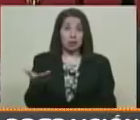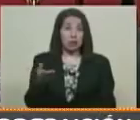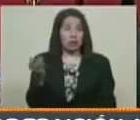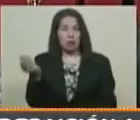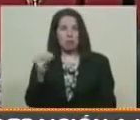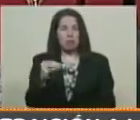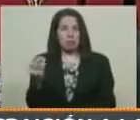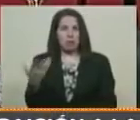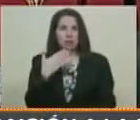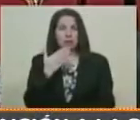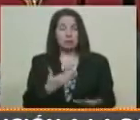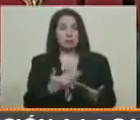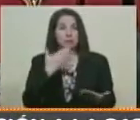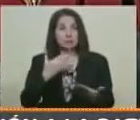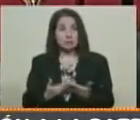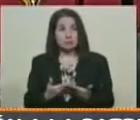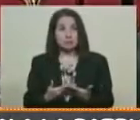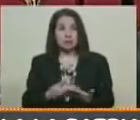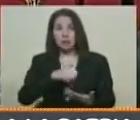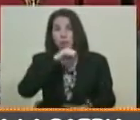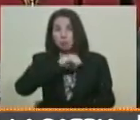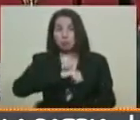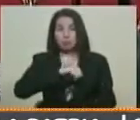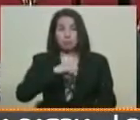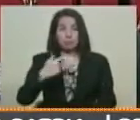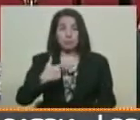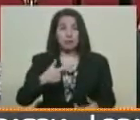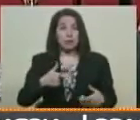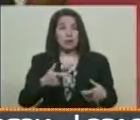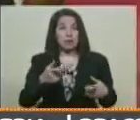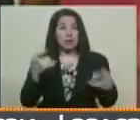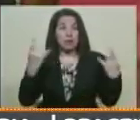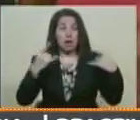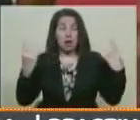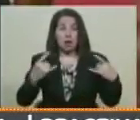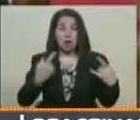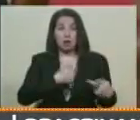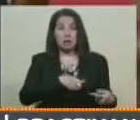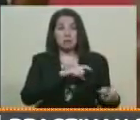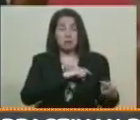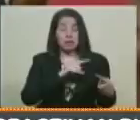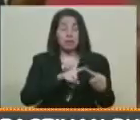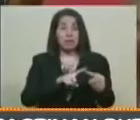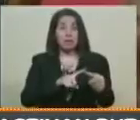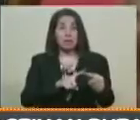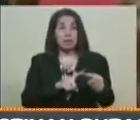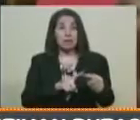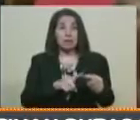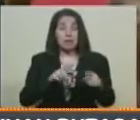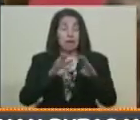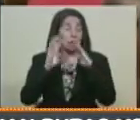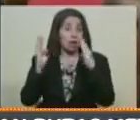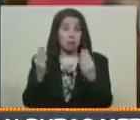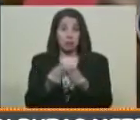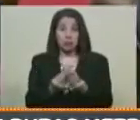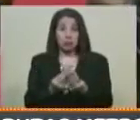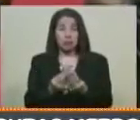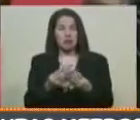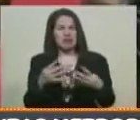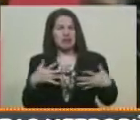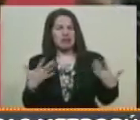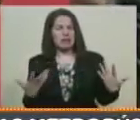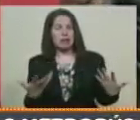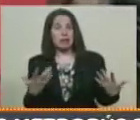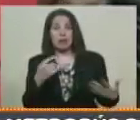los más solicitados por los seguidores y los amantes del rock, no solamente en España, sino también en el mundo. Y además la particularidad que